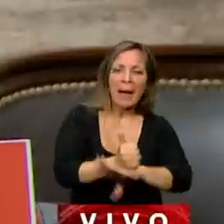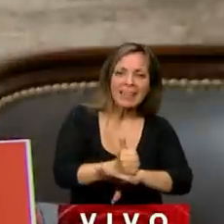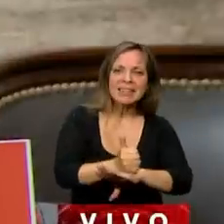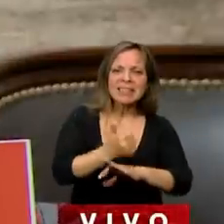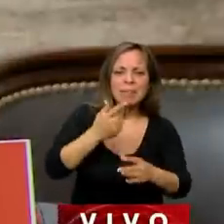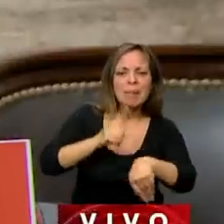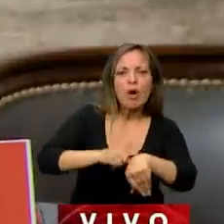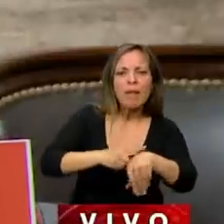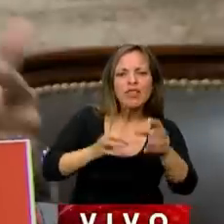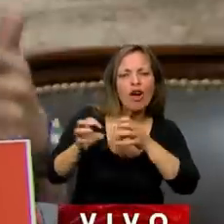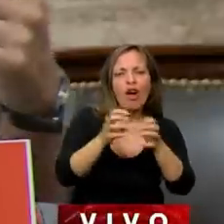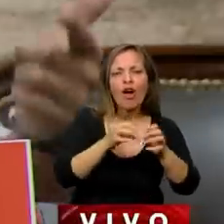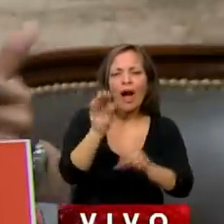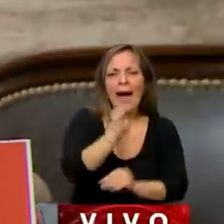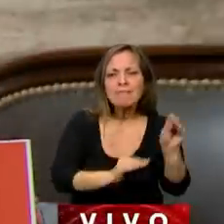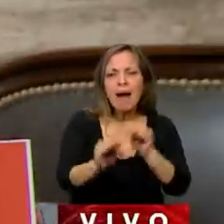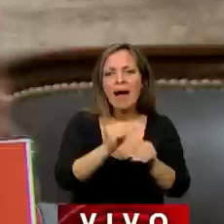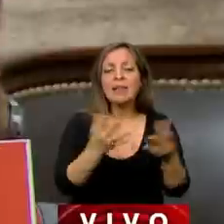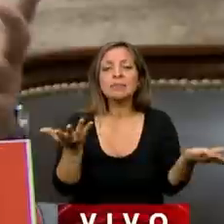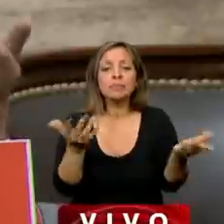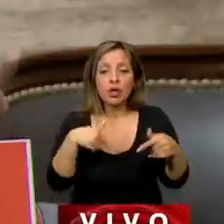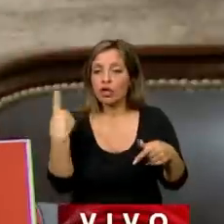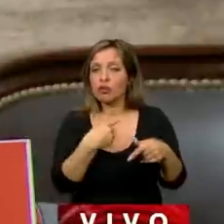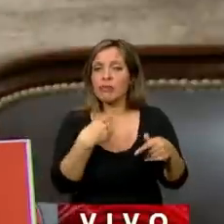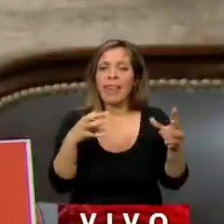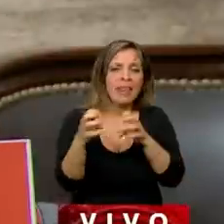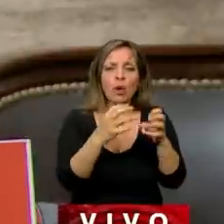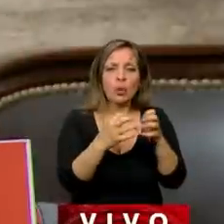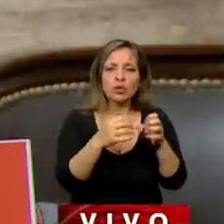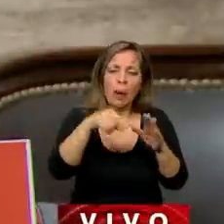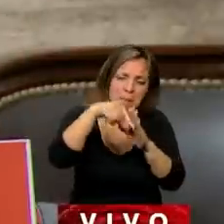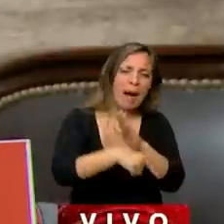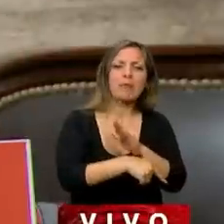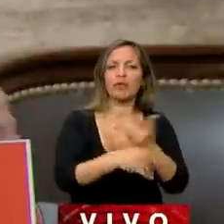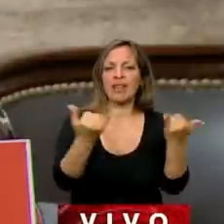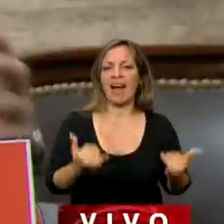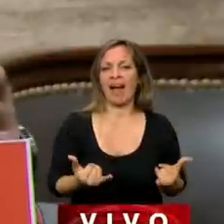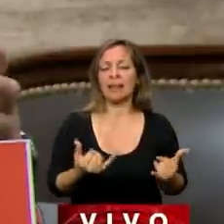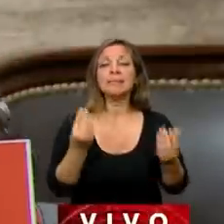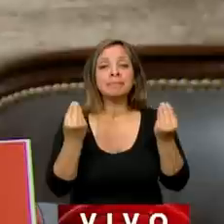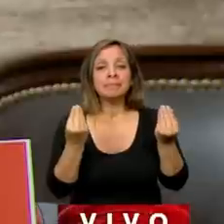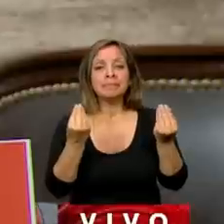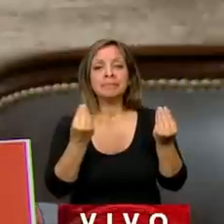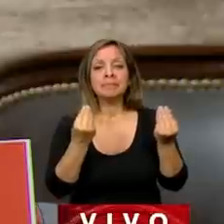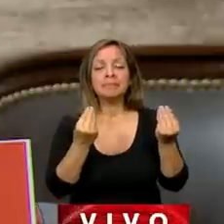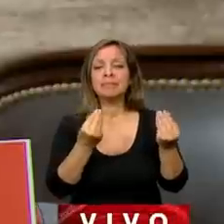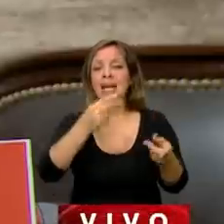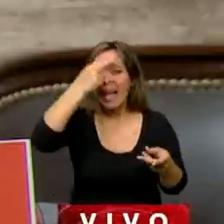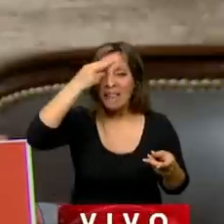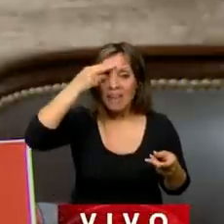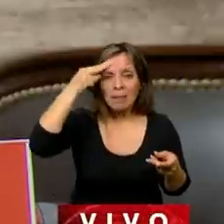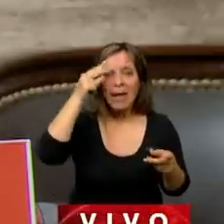esta discusión. Porque hay una discusión de fondo, que es que la enfermería reclama